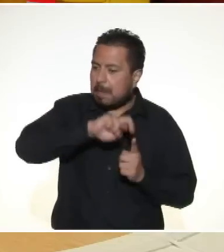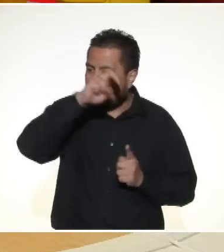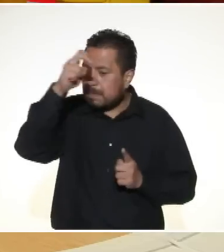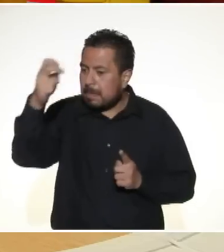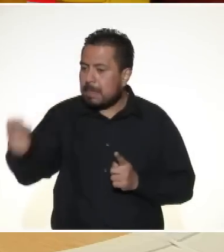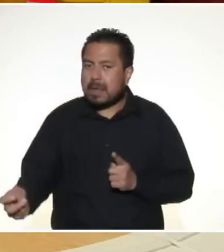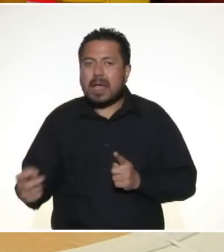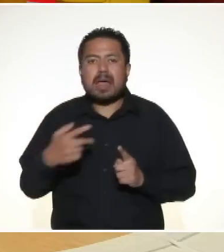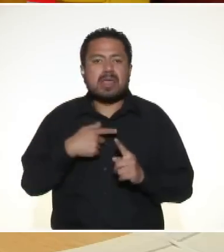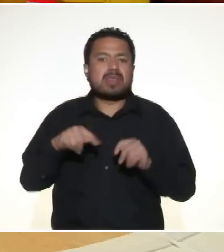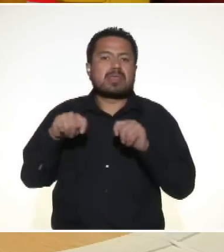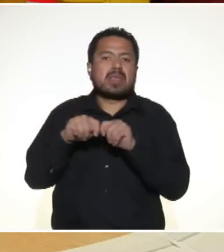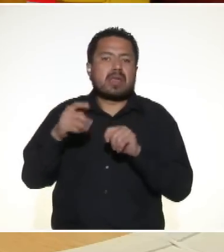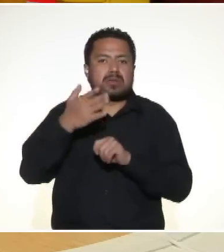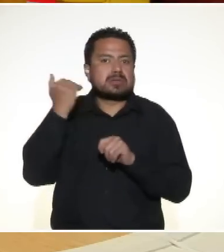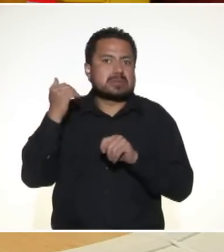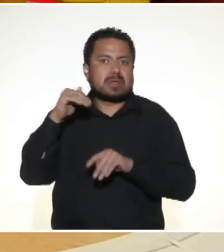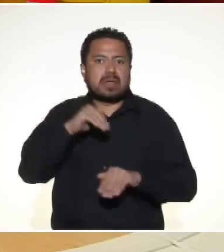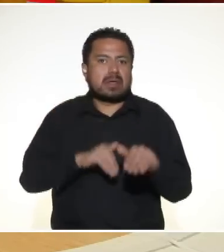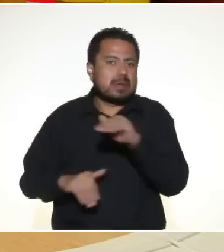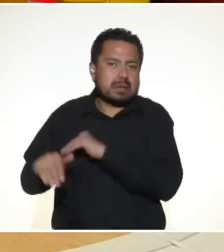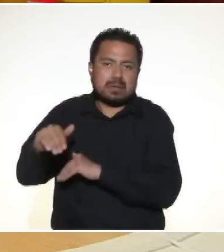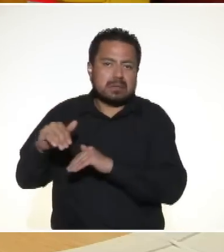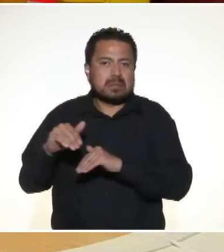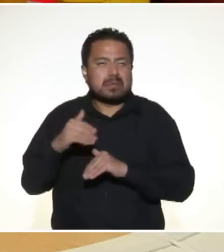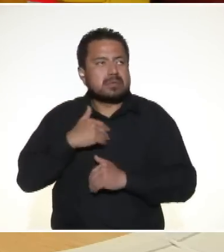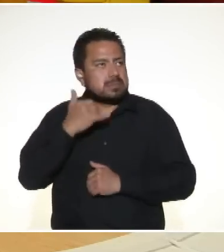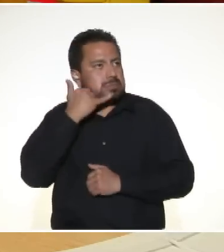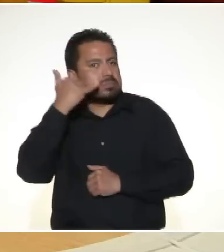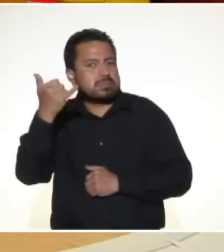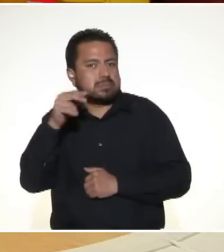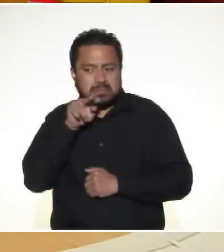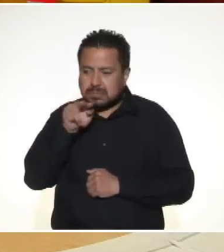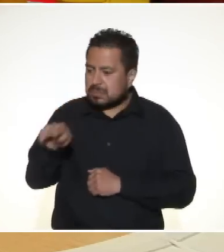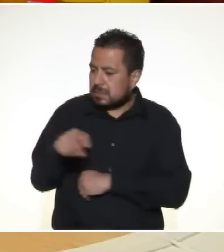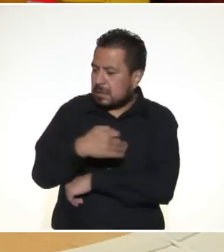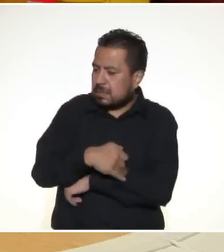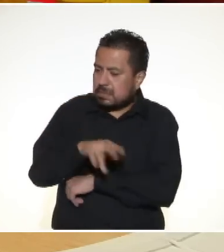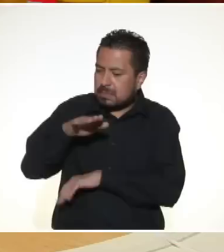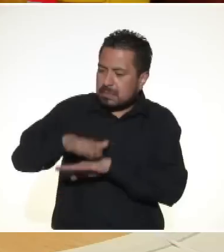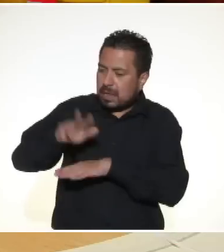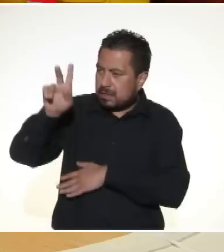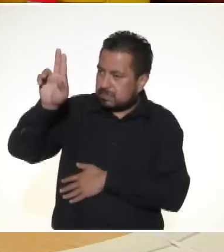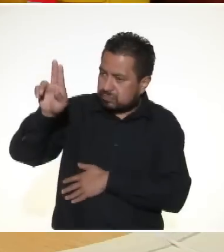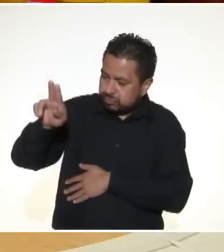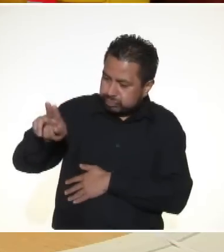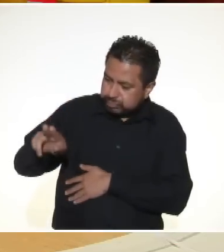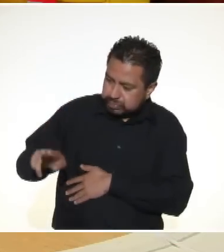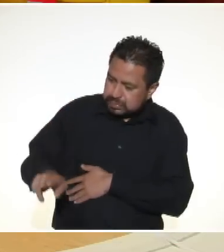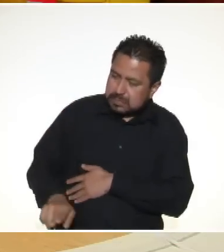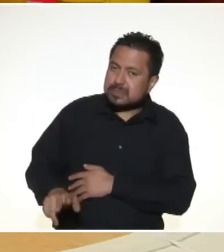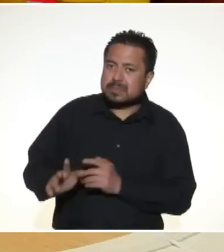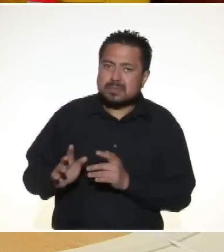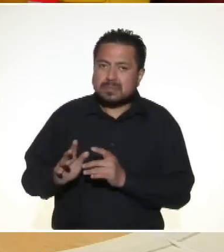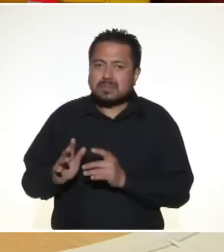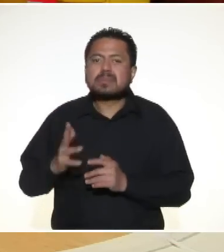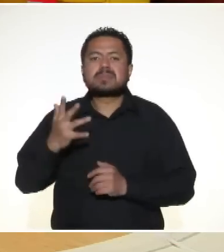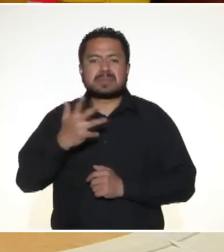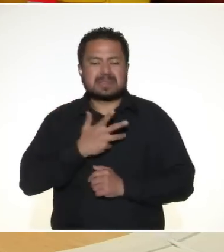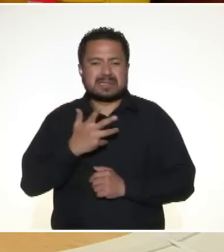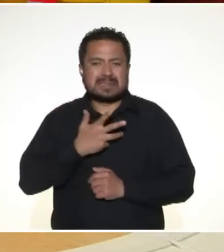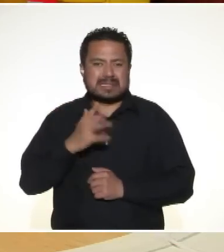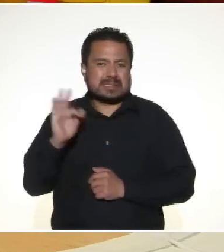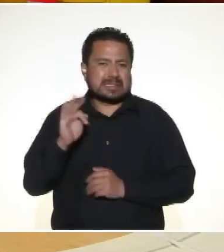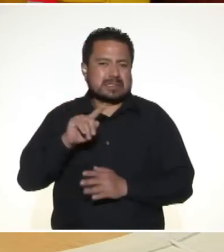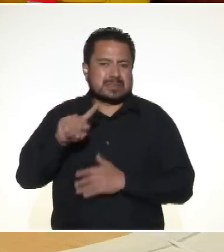mi tía y no sabe nadar, Muy bien. hablo por teléfono y me le quedo viendo mientras se hunde. Ok, Yo ahora, creo que tenemos depende tenemos de las dispositivos, cada circunstancias.